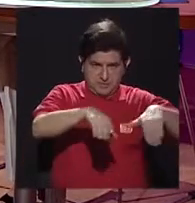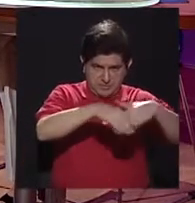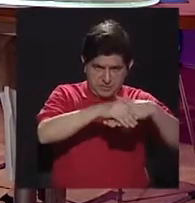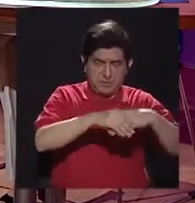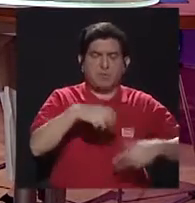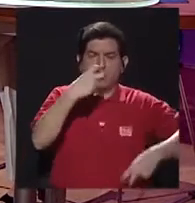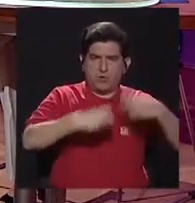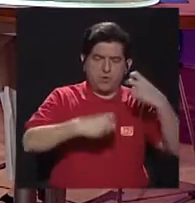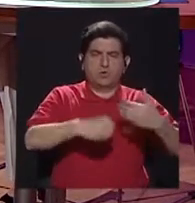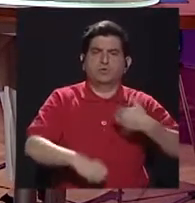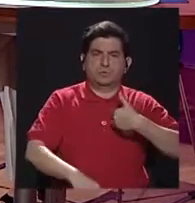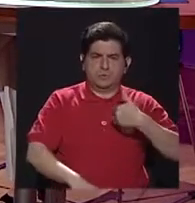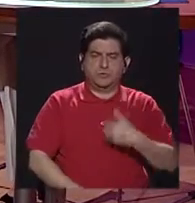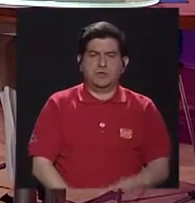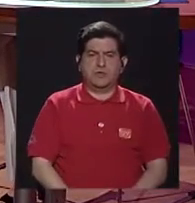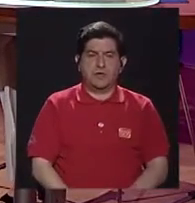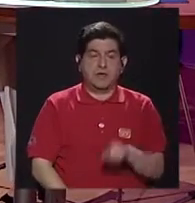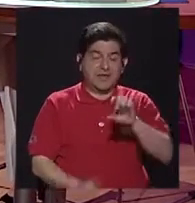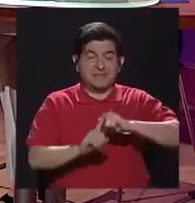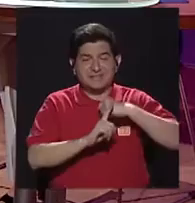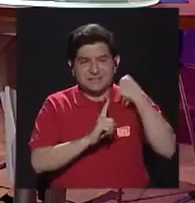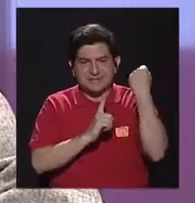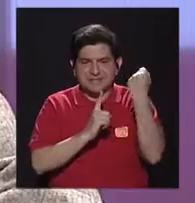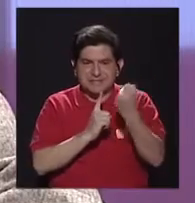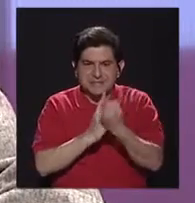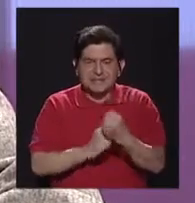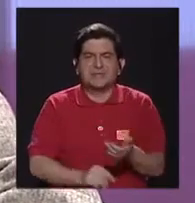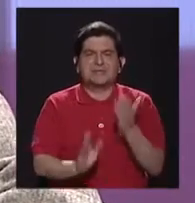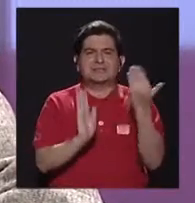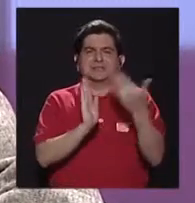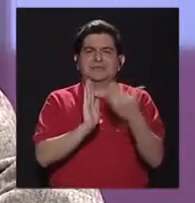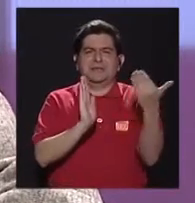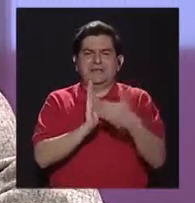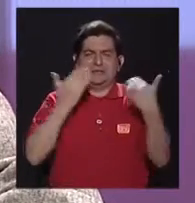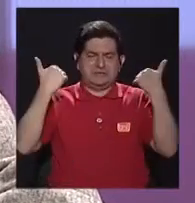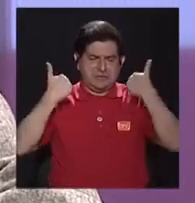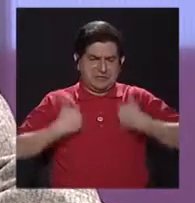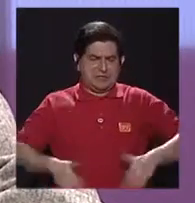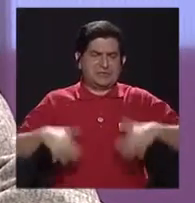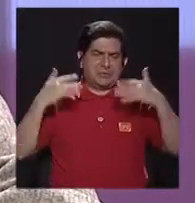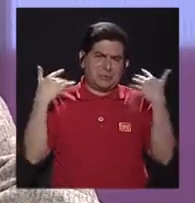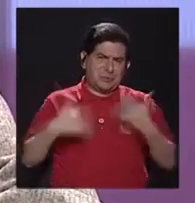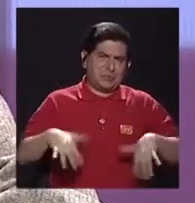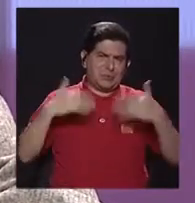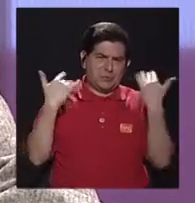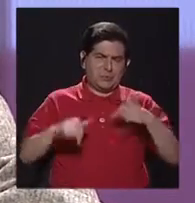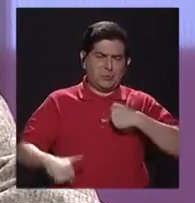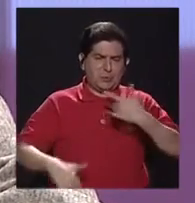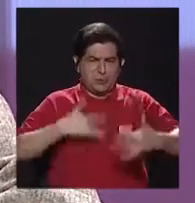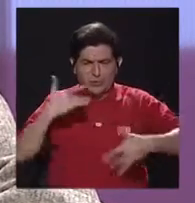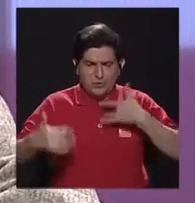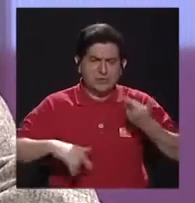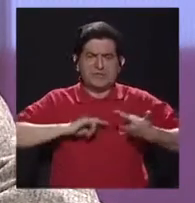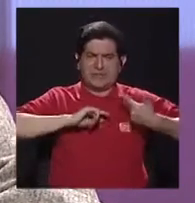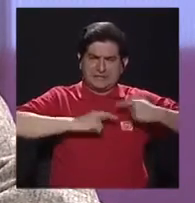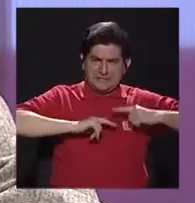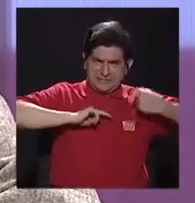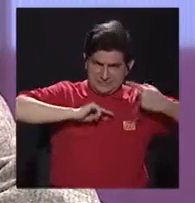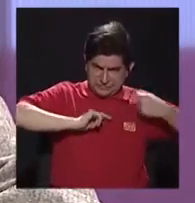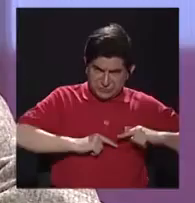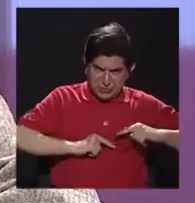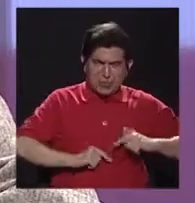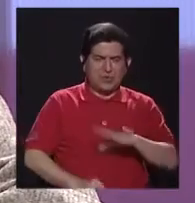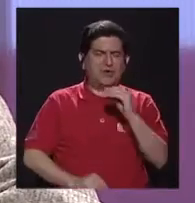tienen este problema. Es sinceramente una dimensión y una afectación humana inmensa. Uno siente el dolor y